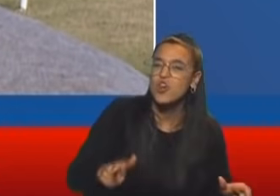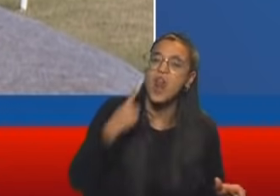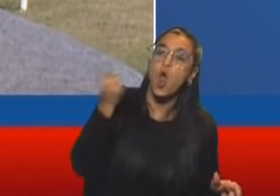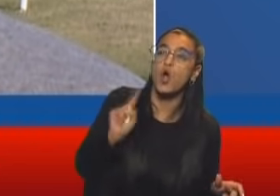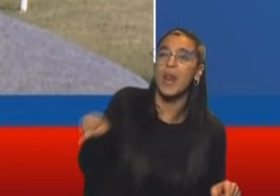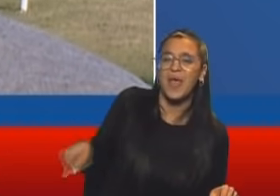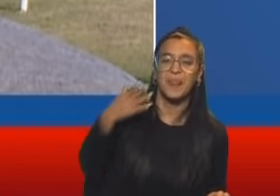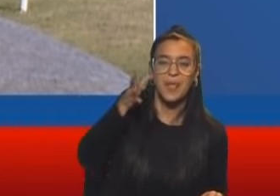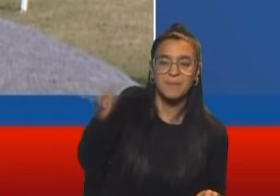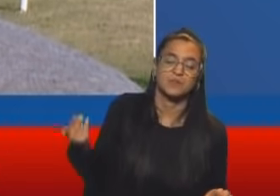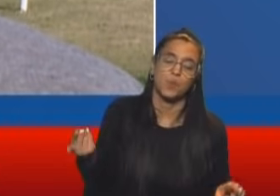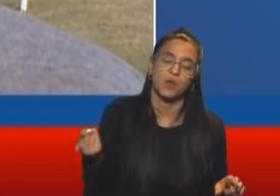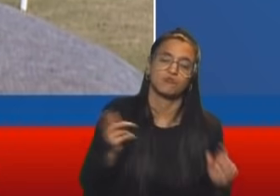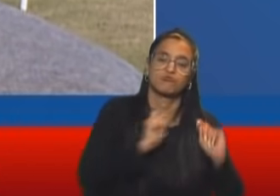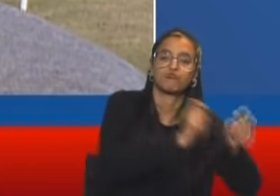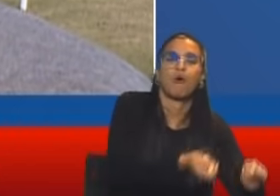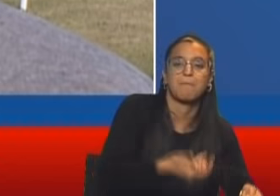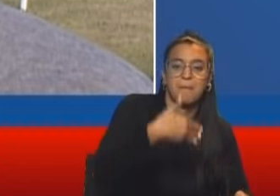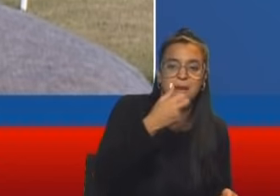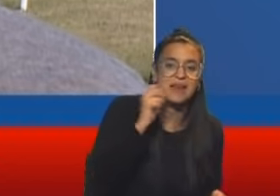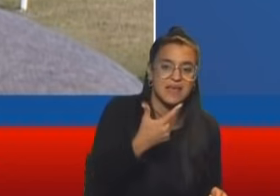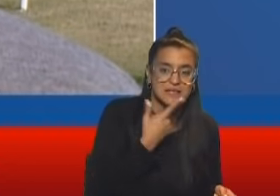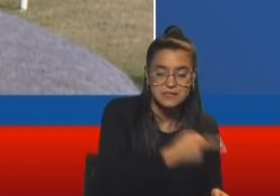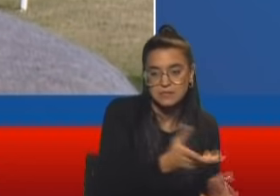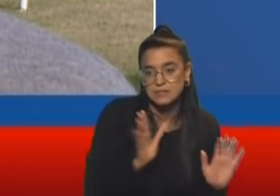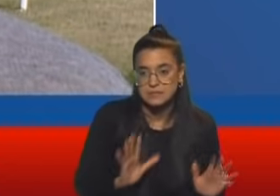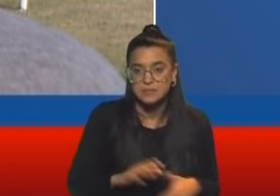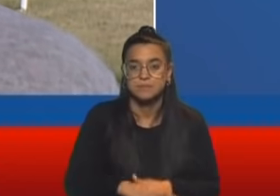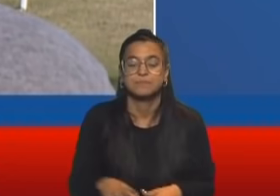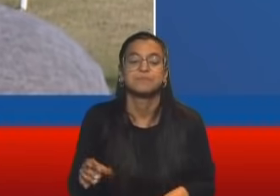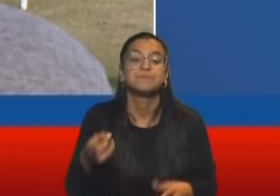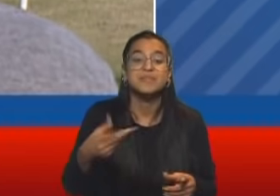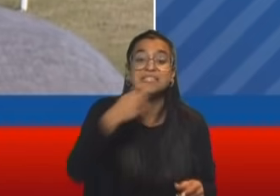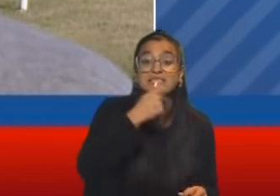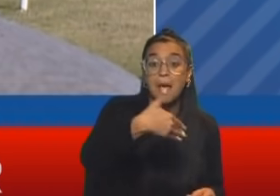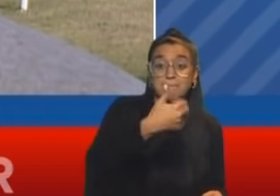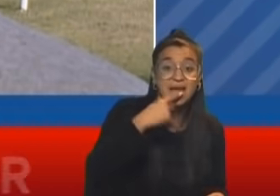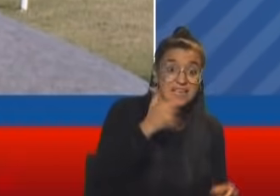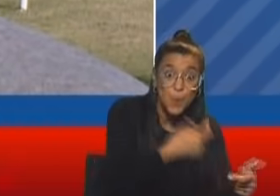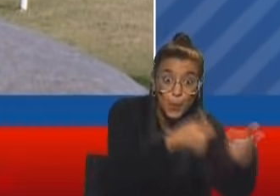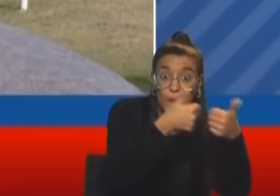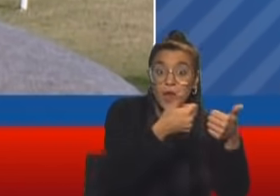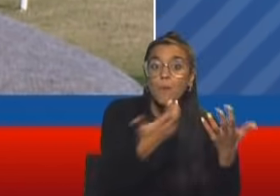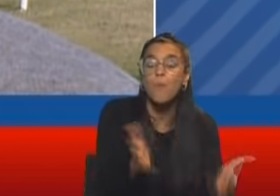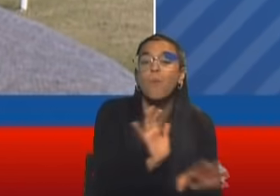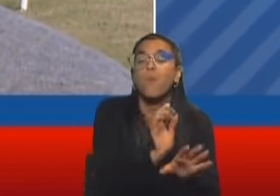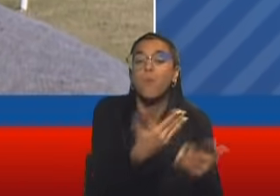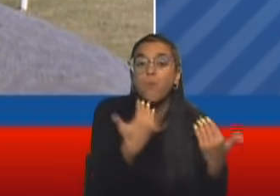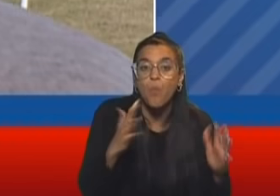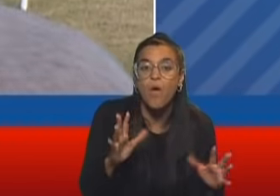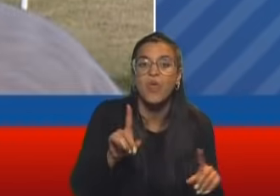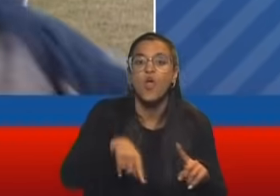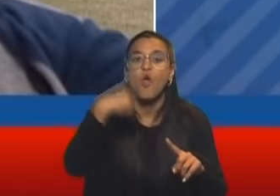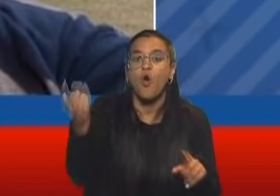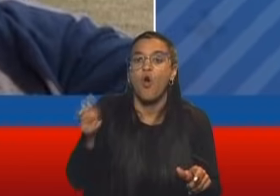que tiene, o que tiene un poco más de recuerdo respecto de lo que pasa es que si a Manes le va bien, se pueden prender otras